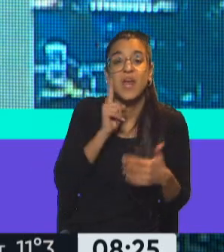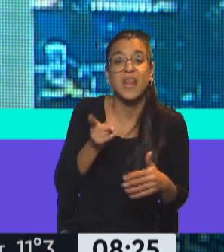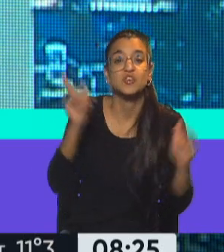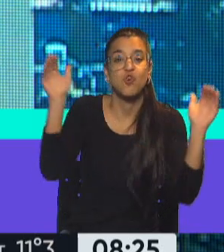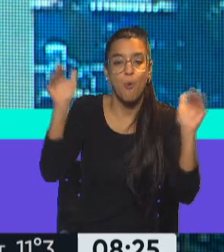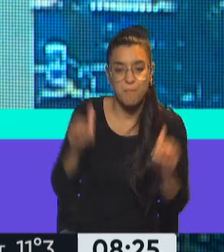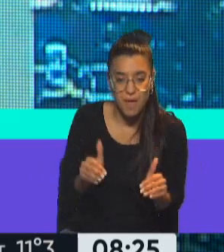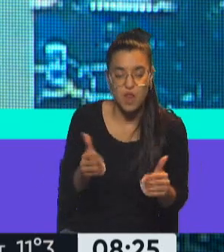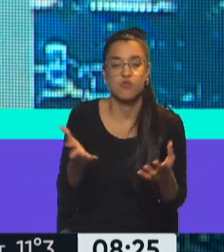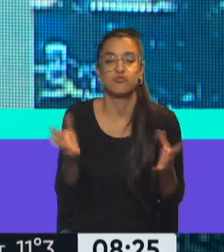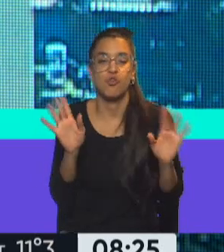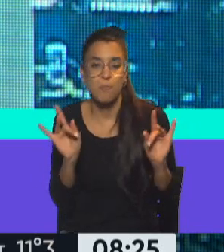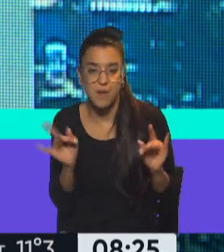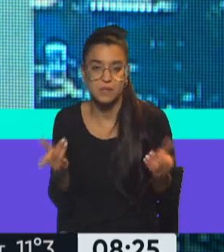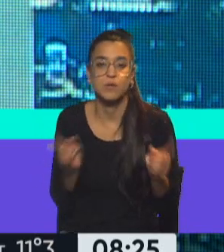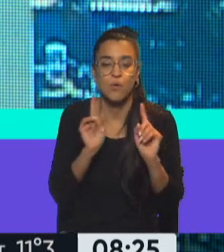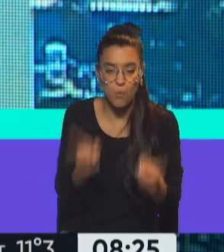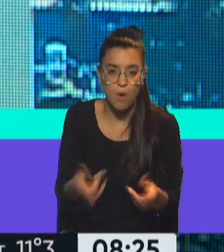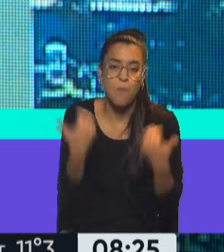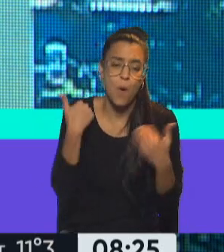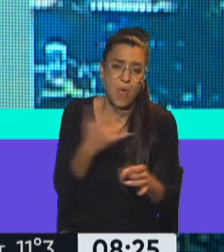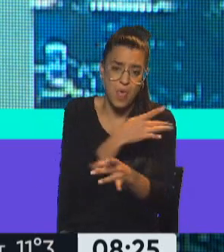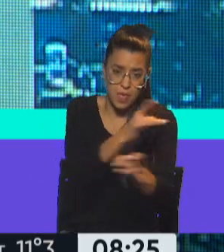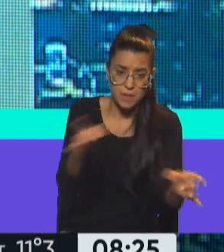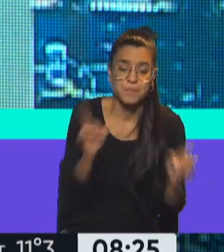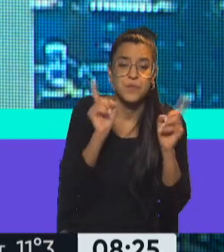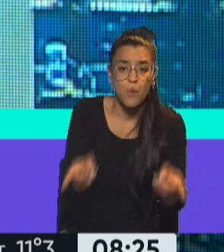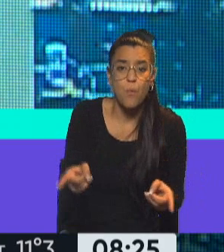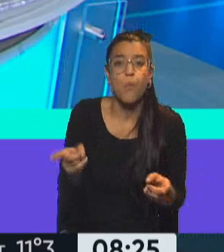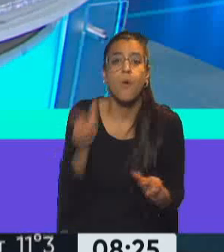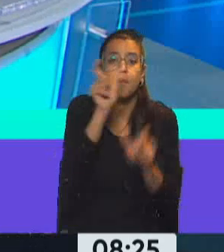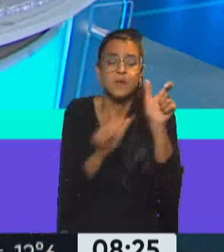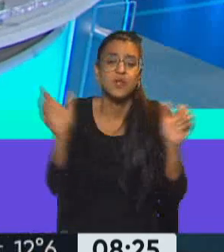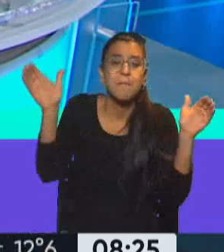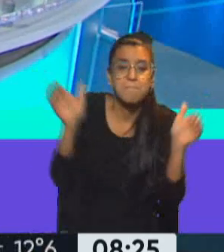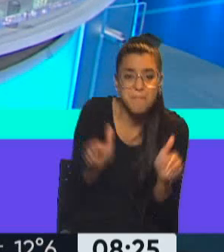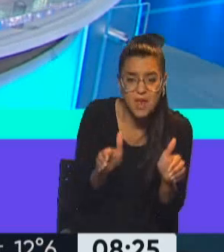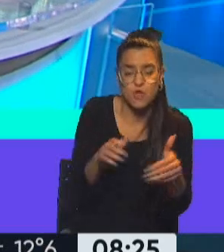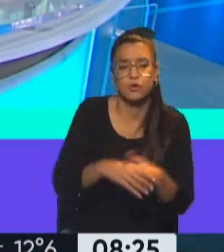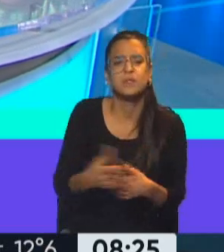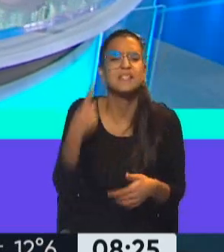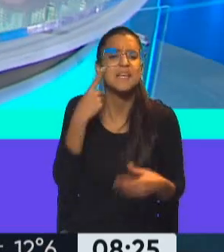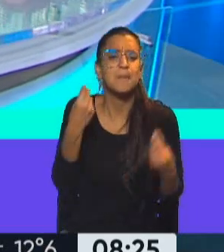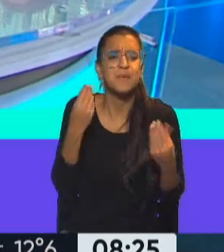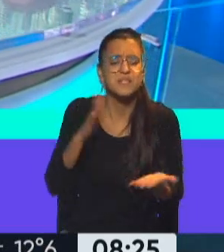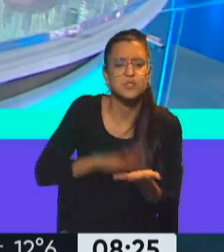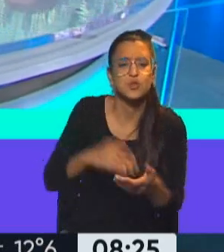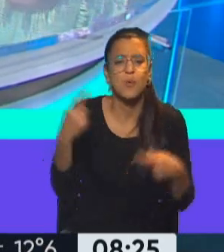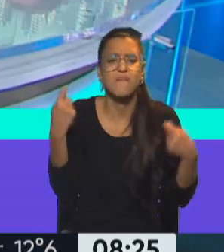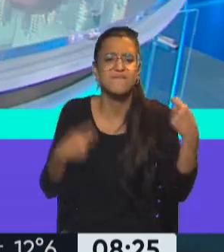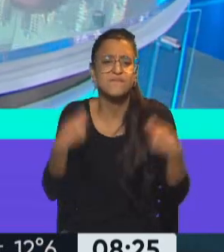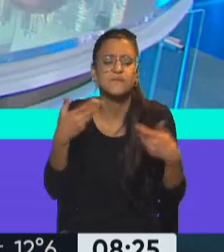que tengamos complicaciones, a pesar de que se pueda transmitir. Vamos a tener menos casos y menos complicaciones. Doctor, ¿y qué piensa de las nuevas flexibilizaciones